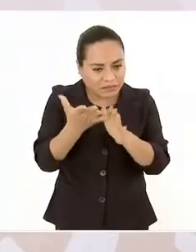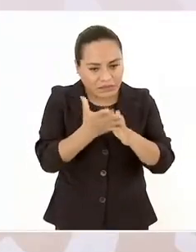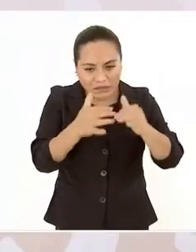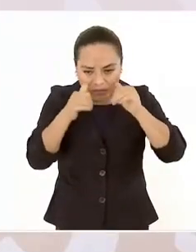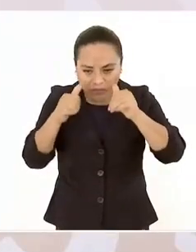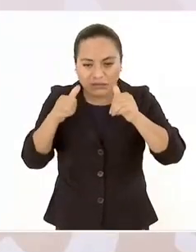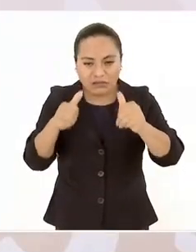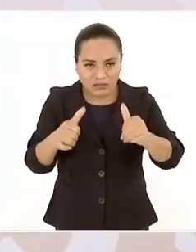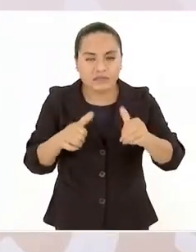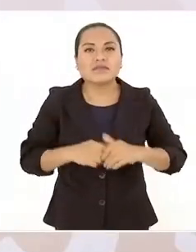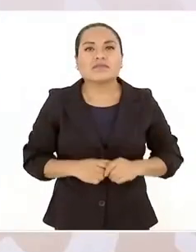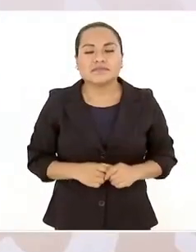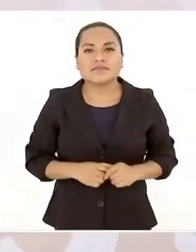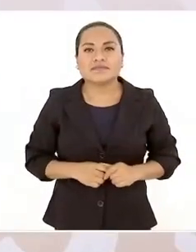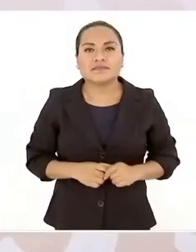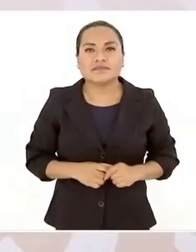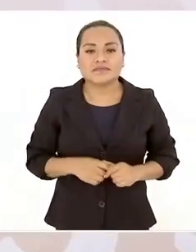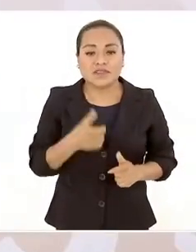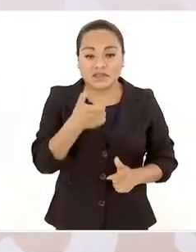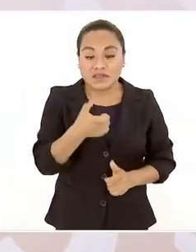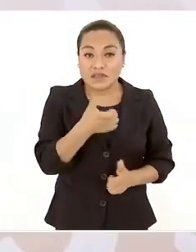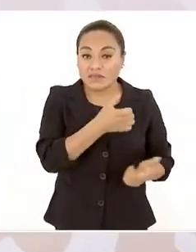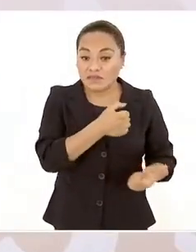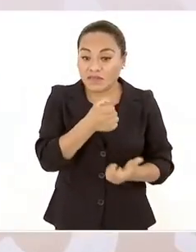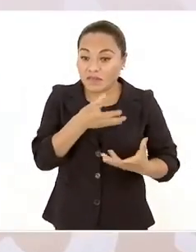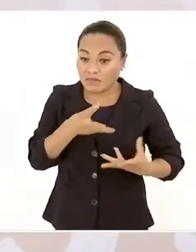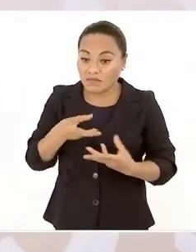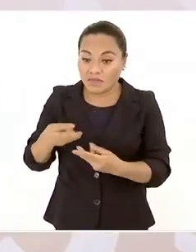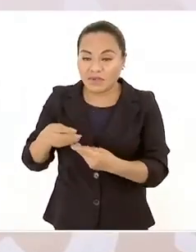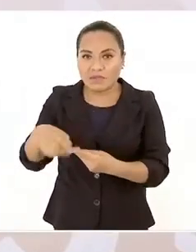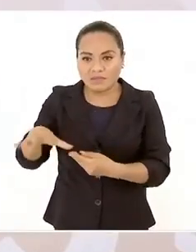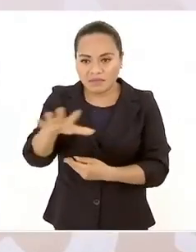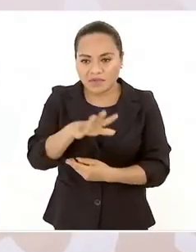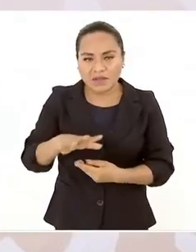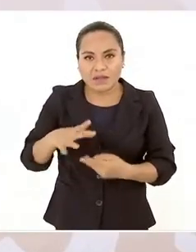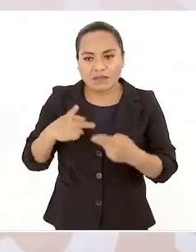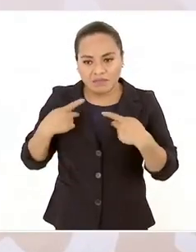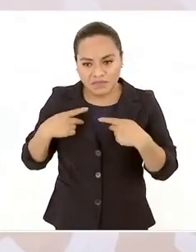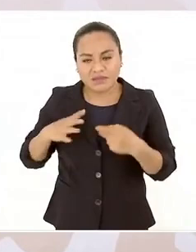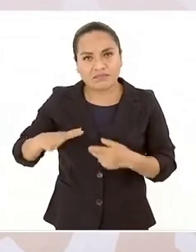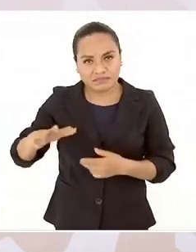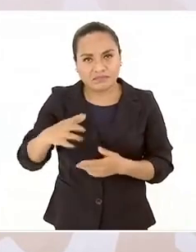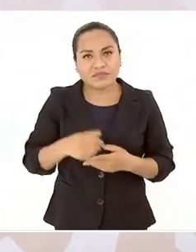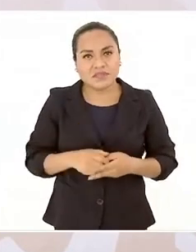lo que tiene que ver con inversión pública, va a quedar